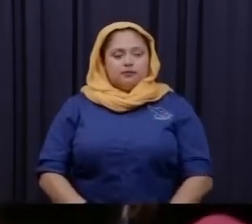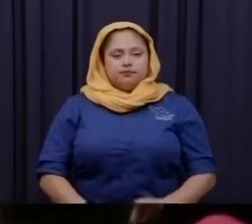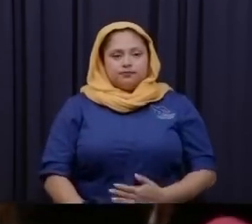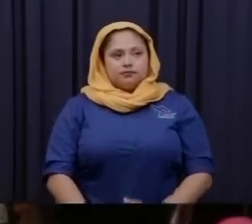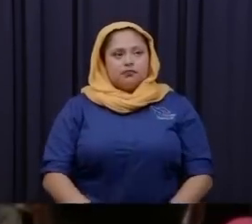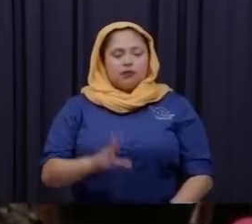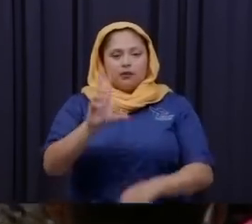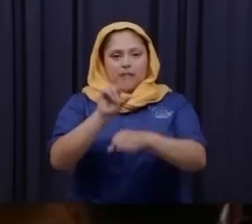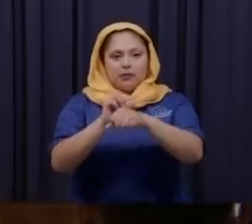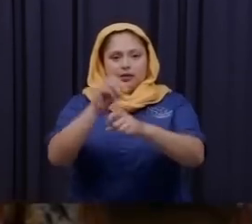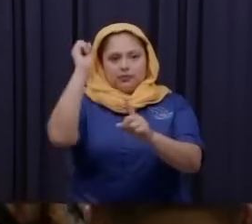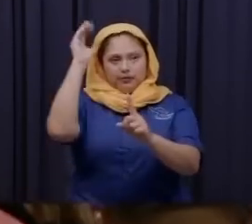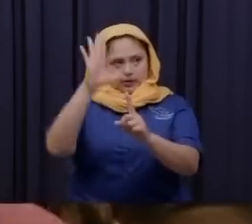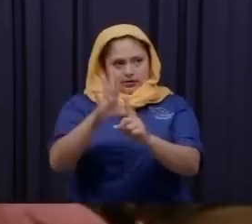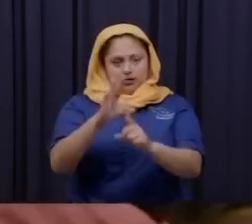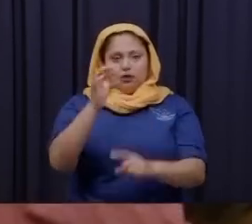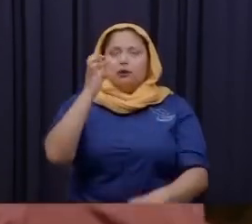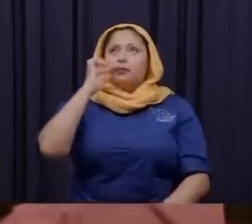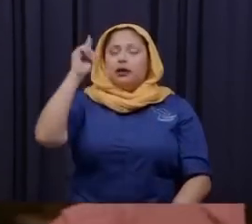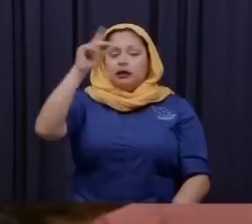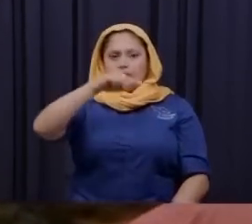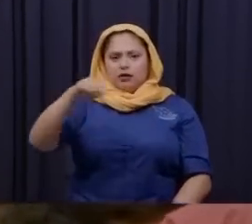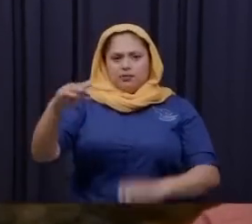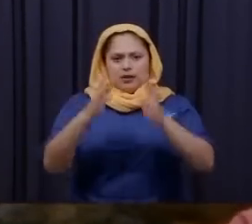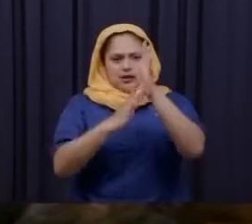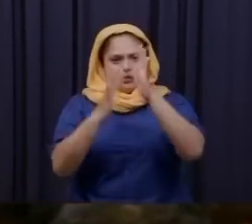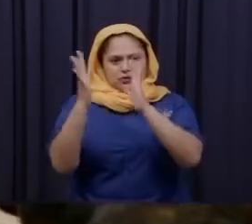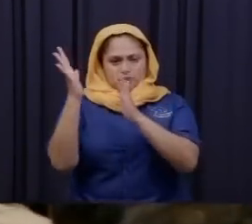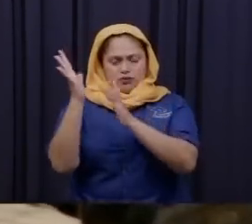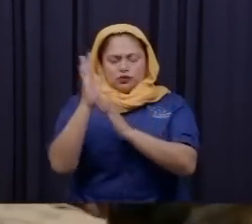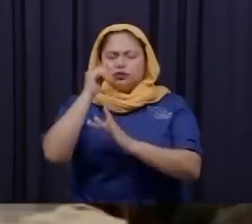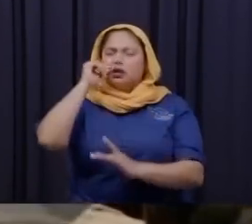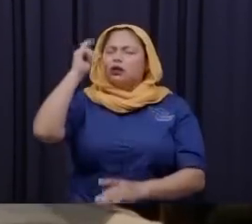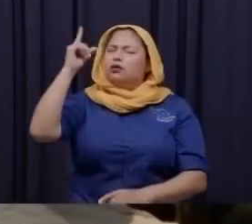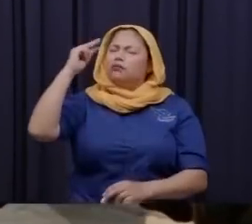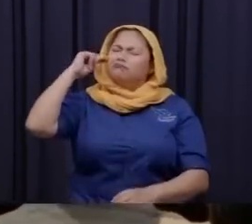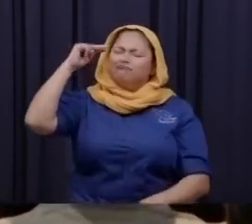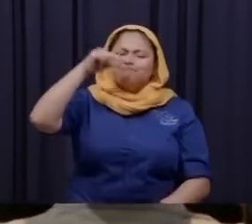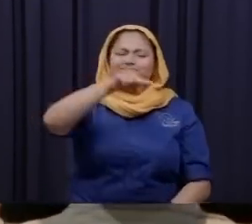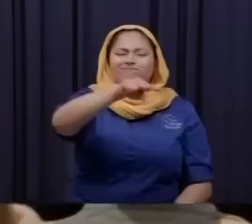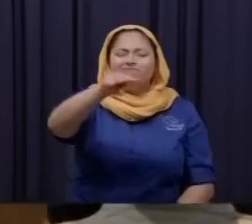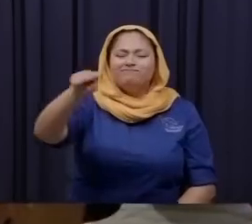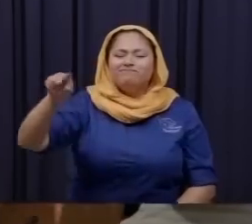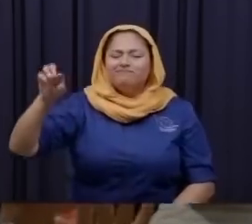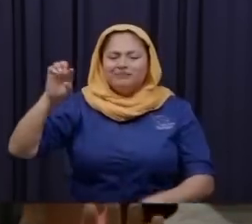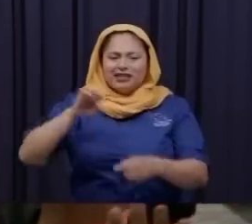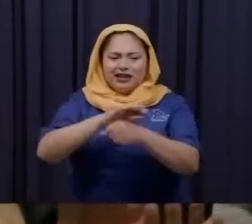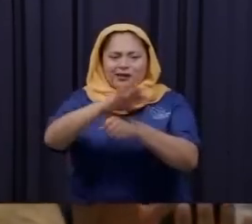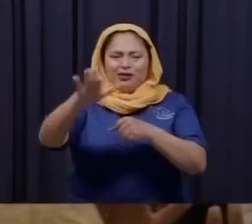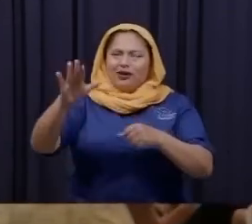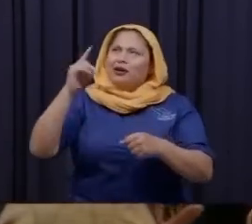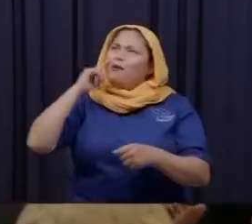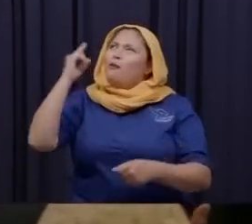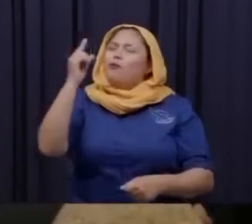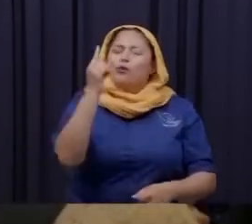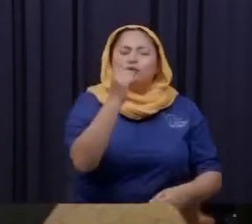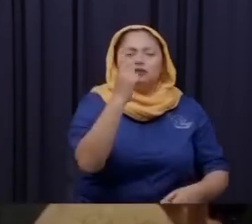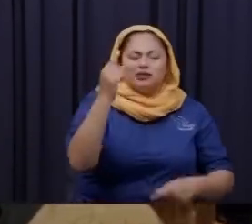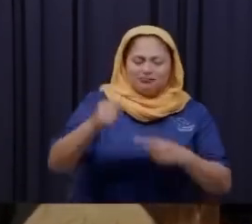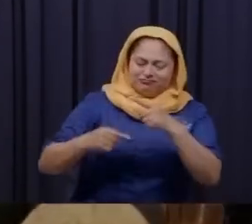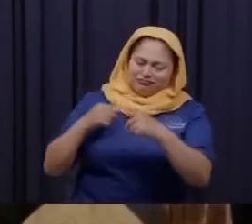Déjeme bendecirlo, Padre, en el nombre de Jesús. Señor, mira a este pueblo que te busca constantemente en